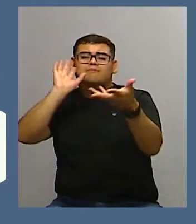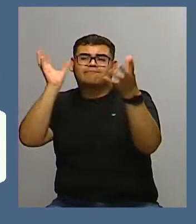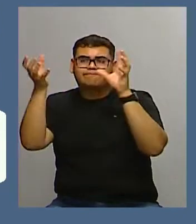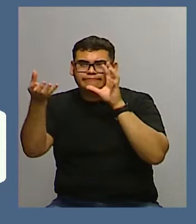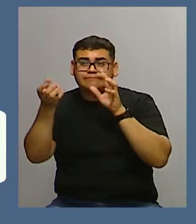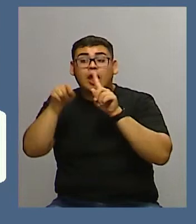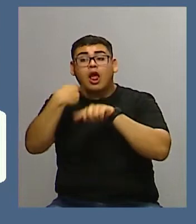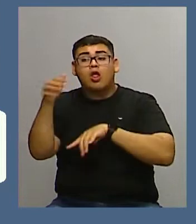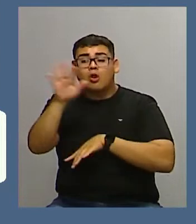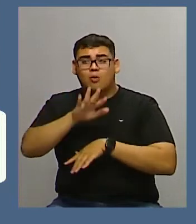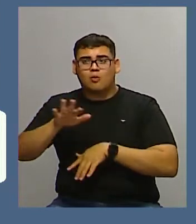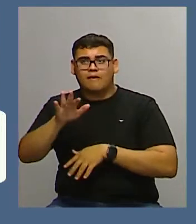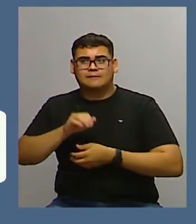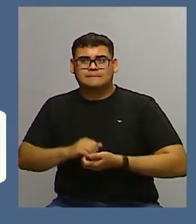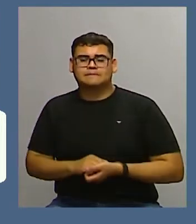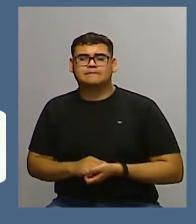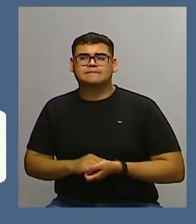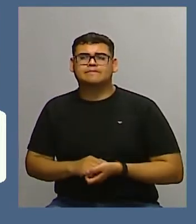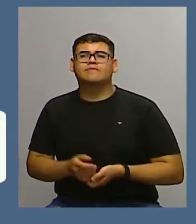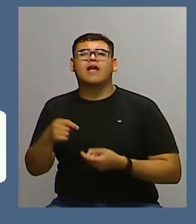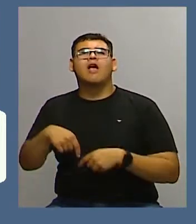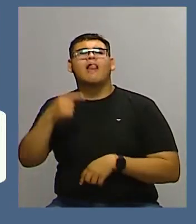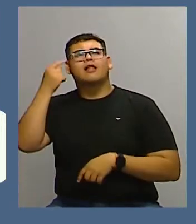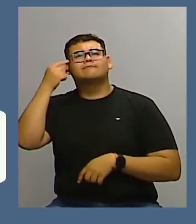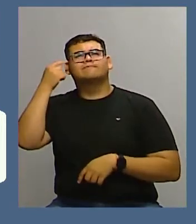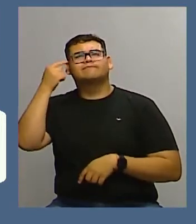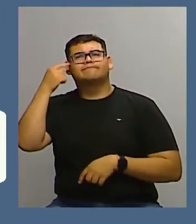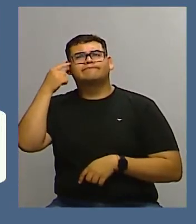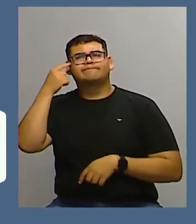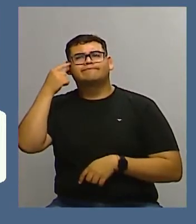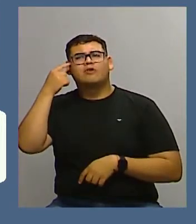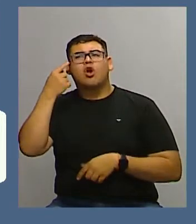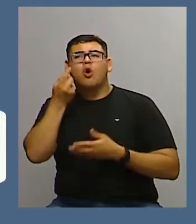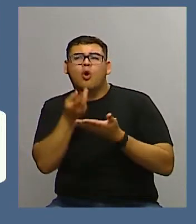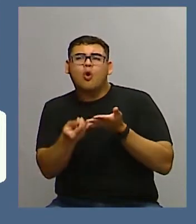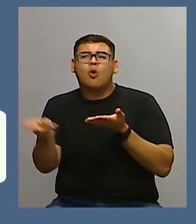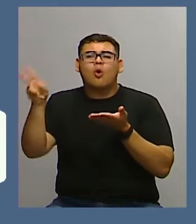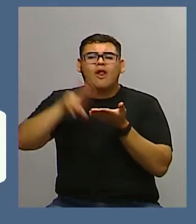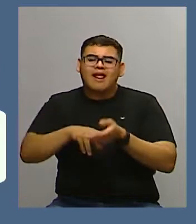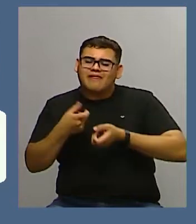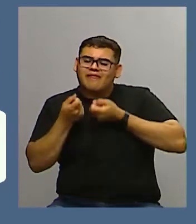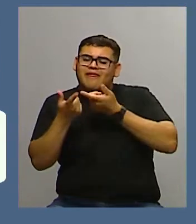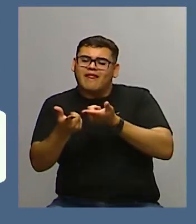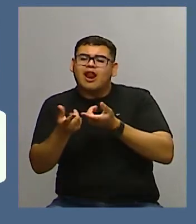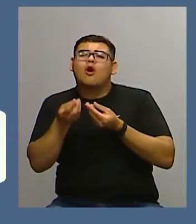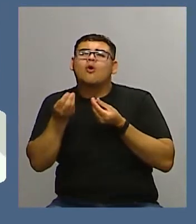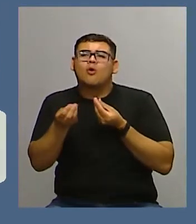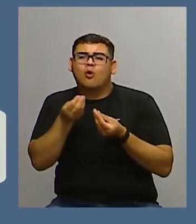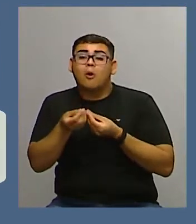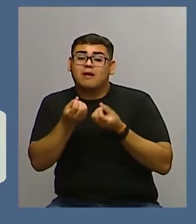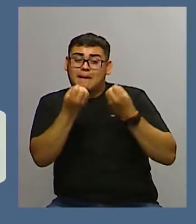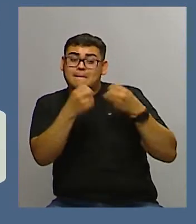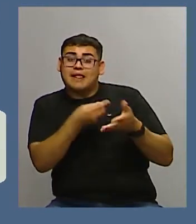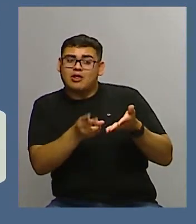zonas. Entonces, lo que se está hablando ahora es de cómo se recompone, de alguna manera, de cómo se recompensa esa pérdida, ese